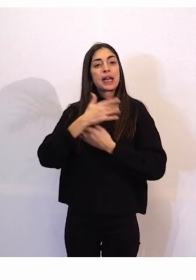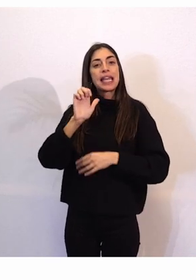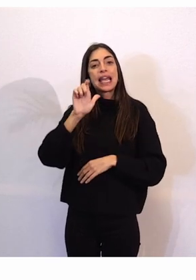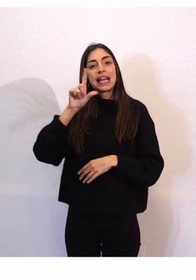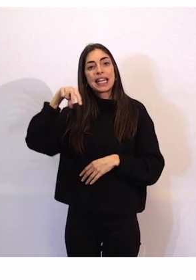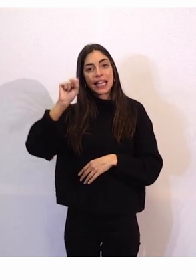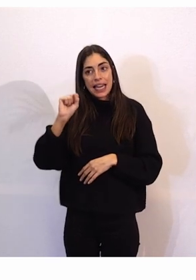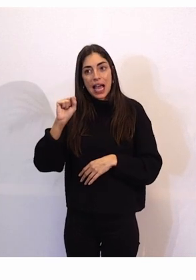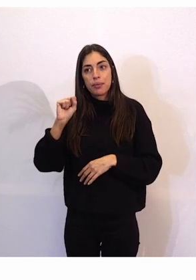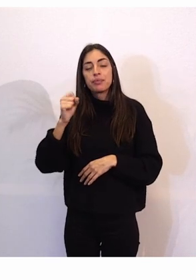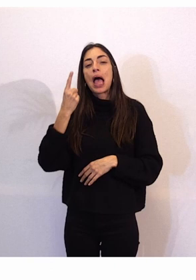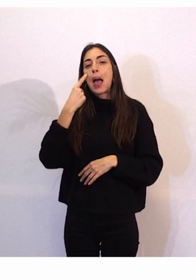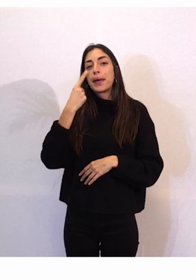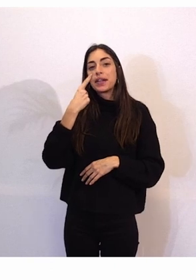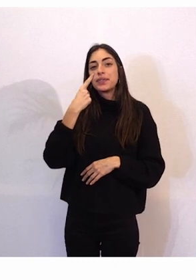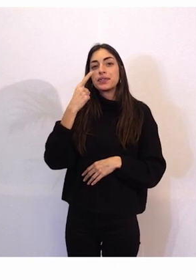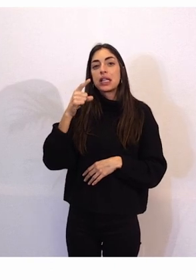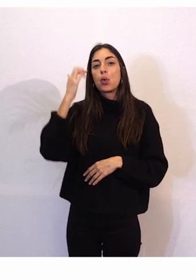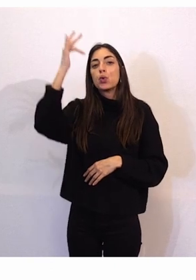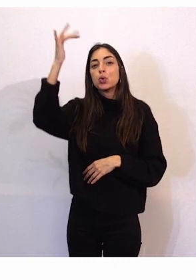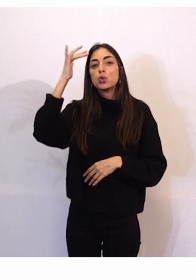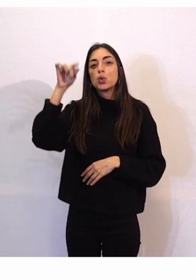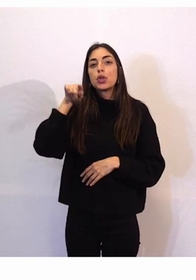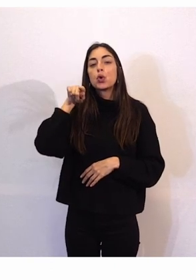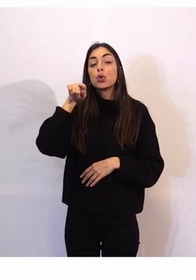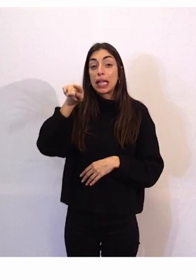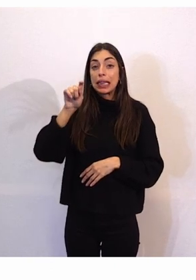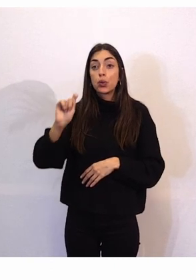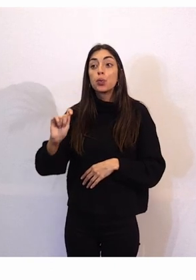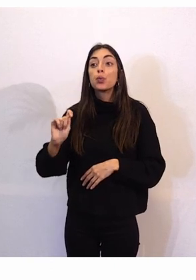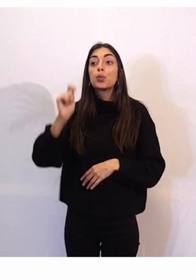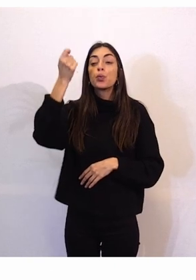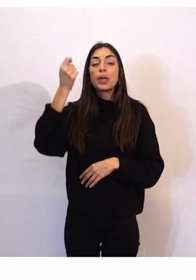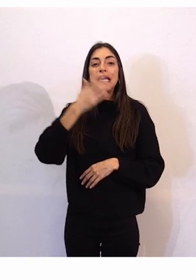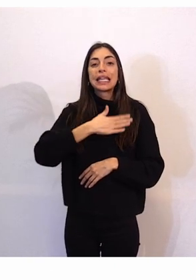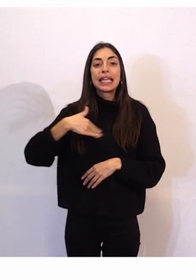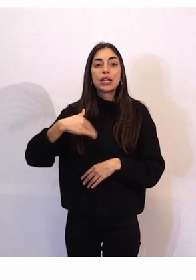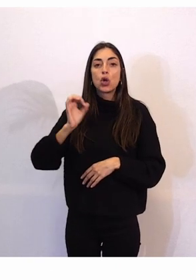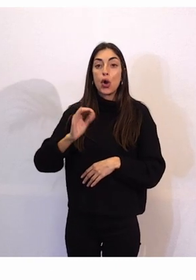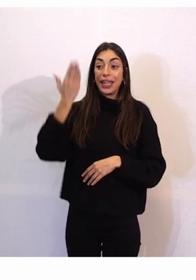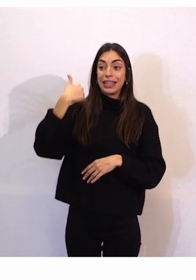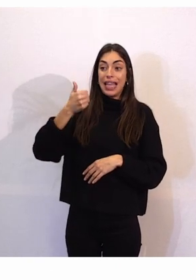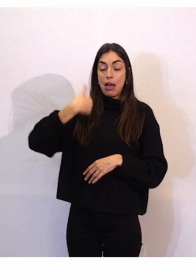cuál es uno de tus sueños que te gustaría cumplir o que cumpliste?